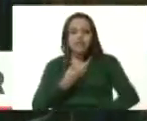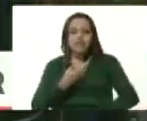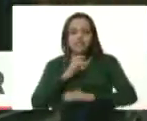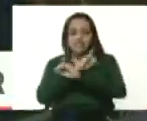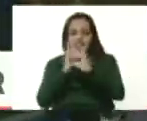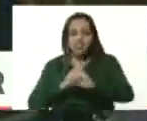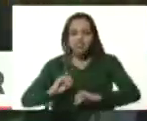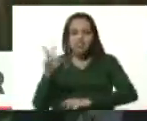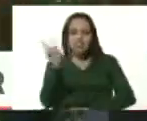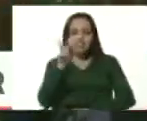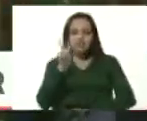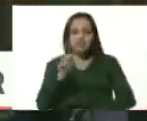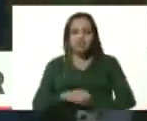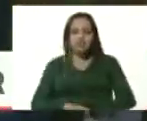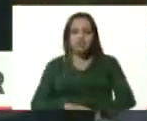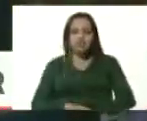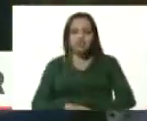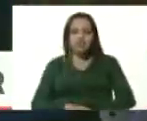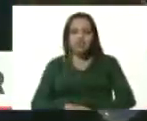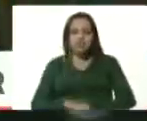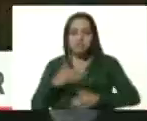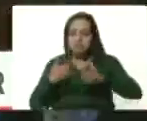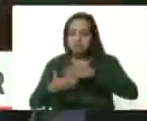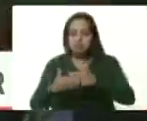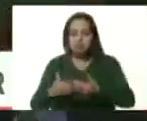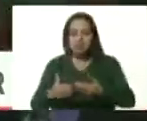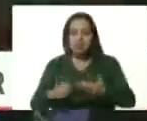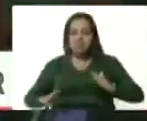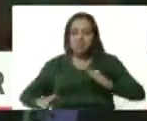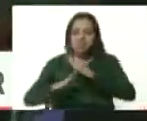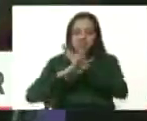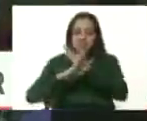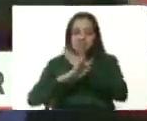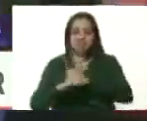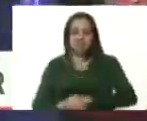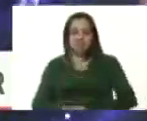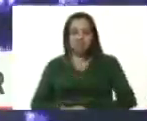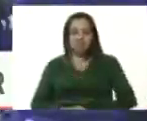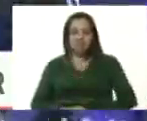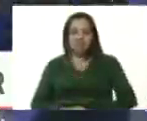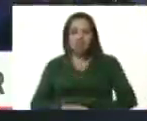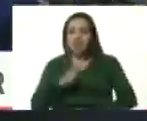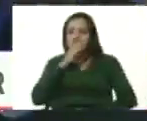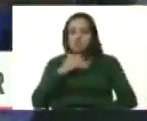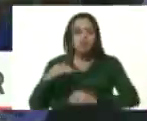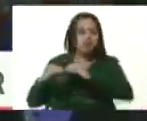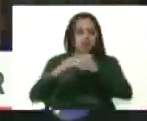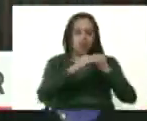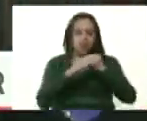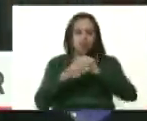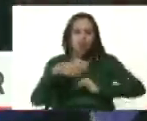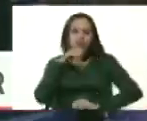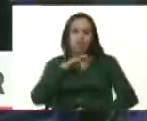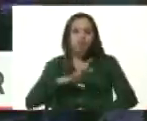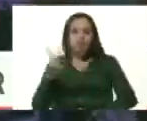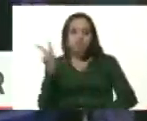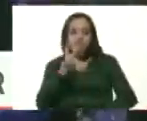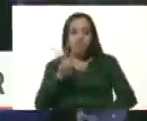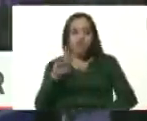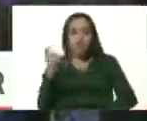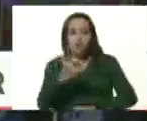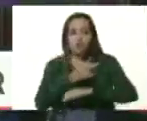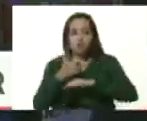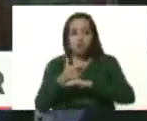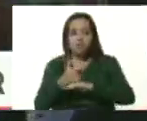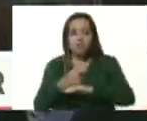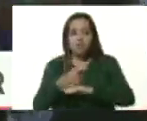en Venezuela en medio del bloqueo criminal sin precedentes en la historia de nuestro país. Los gobernadores